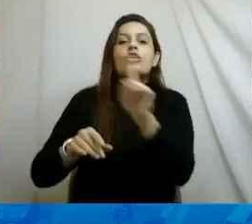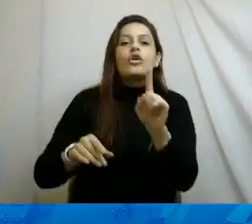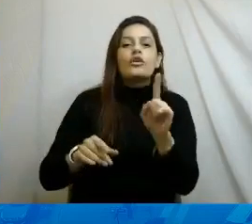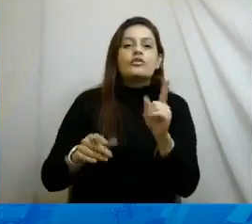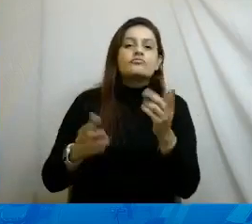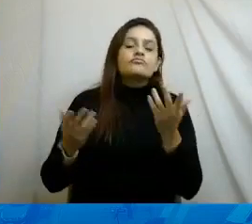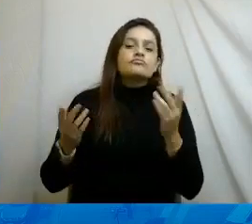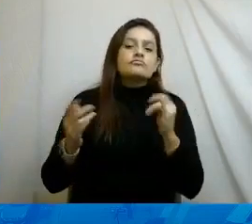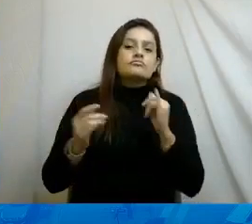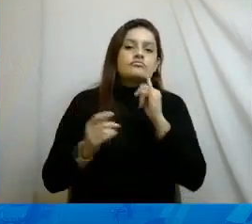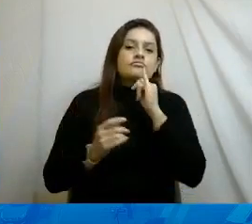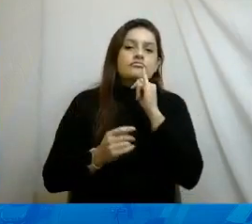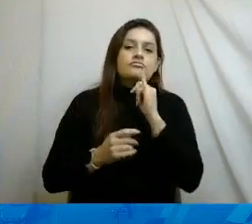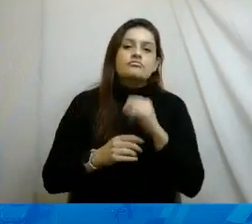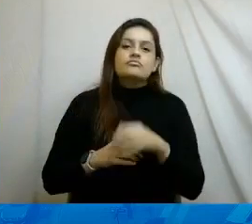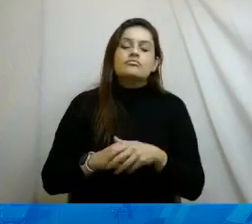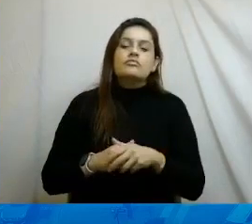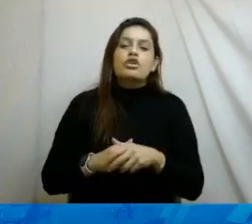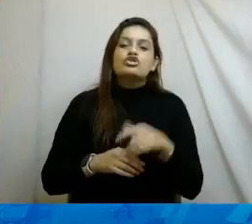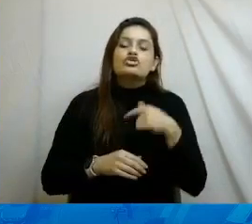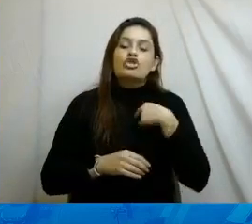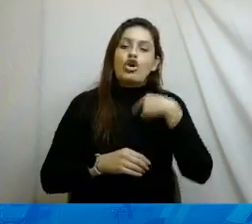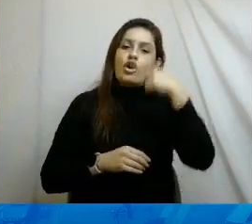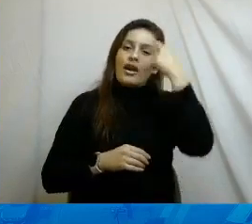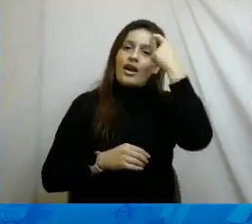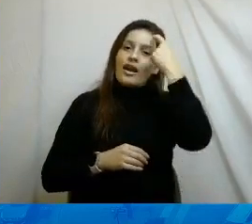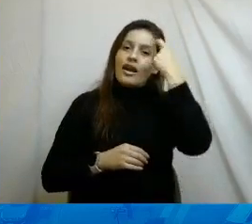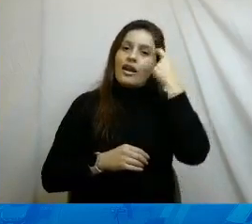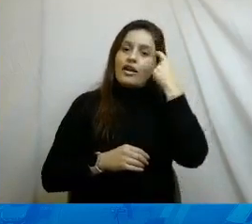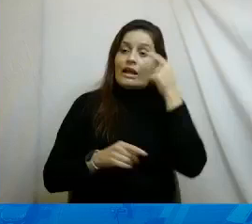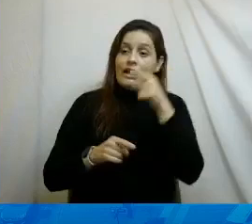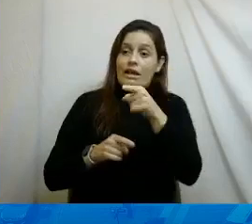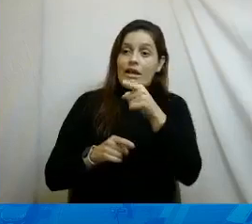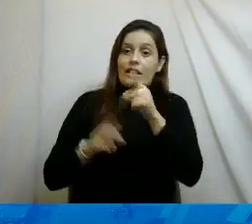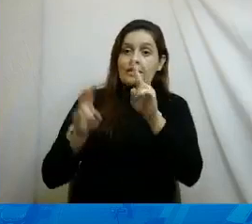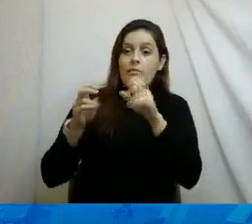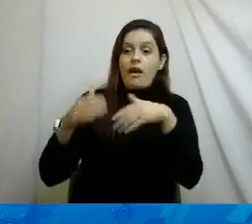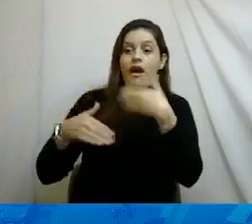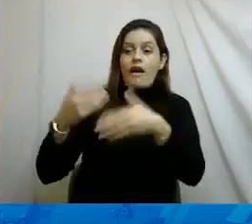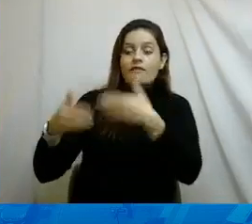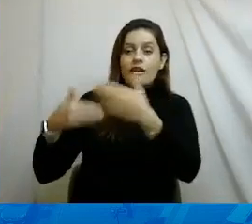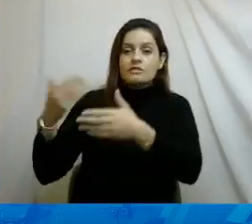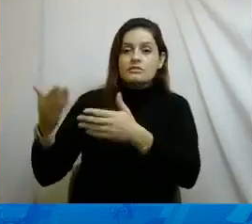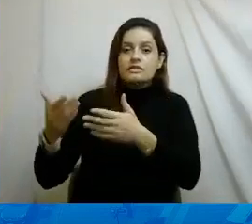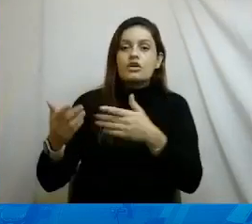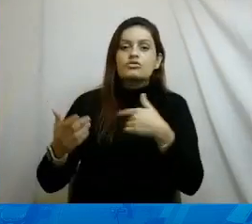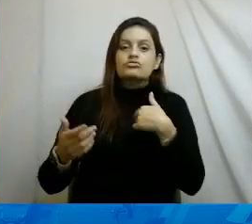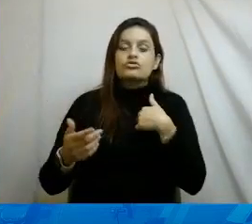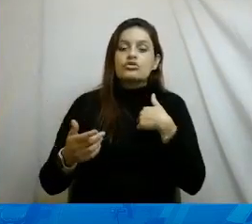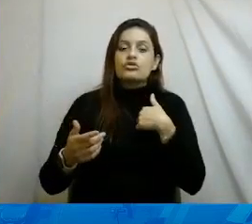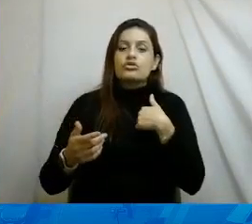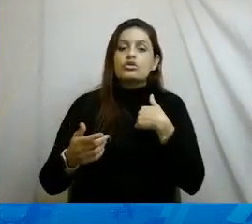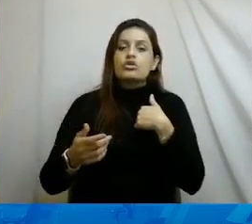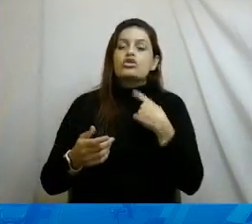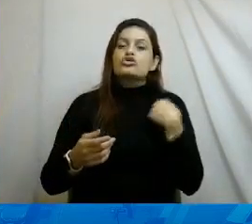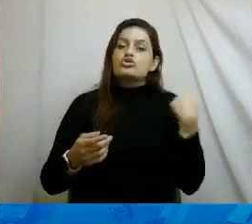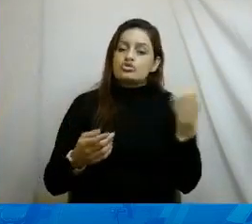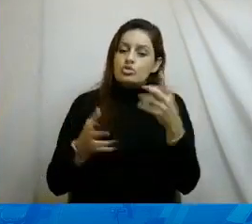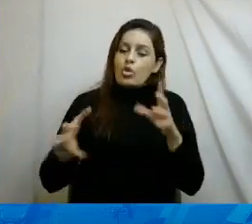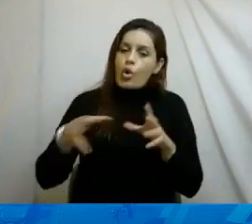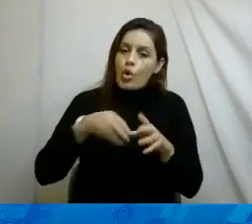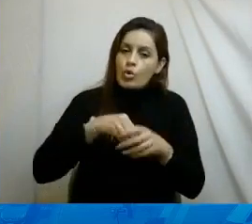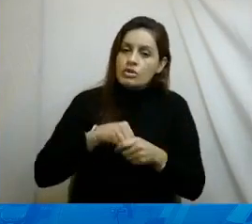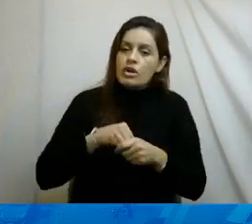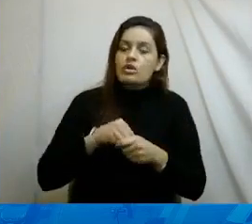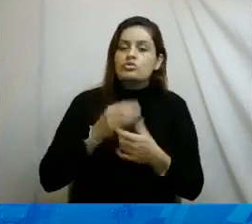Yo, como le digo, yo creo que si este caso va avanzando, yo tomo las palabras del director en que tenemos que juntarnos con la